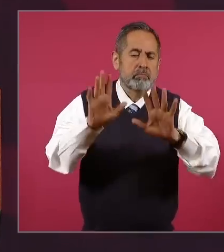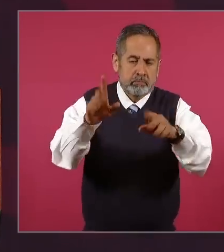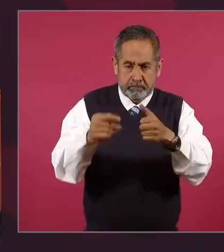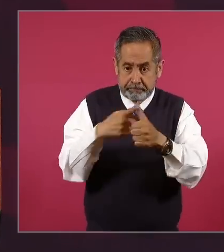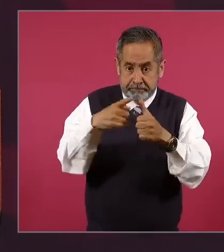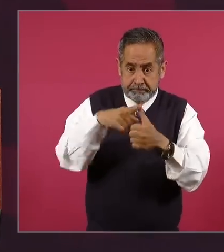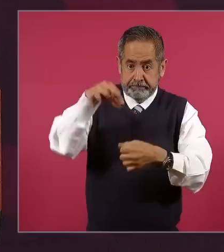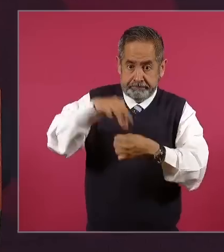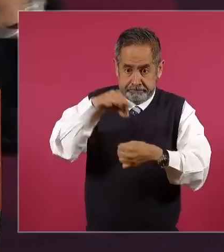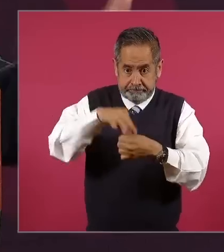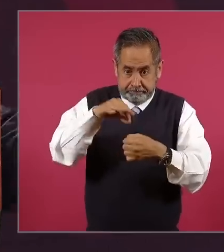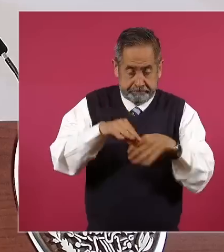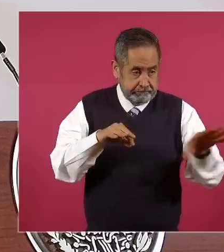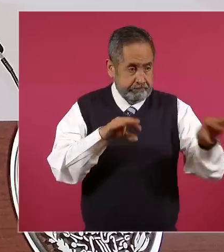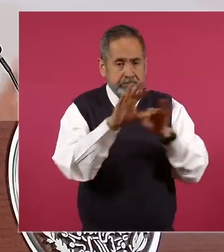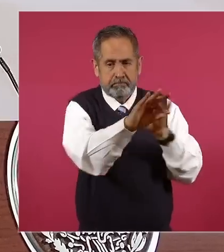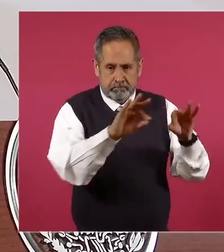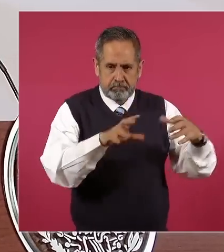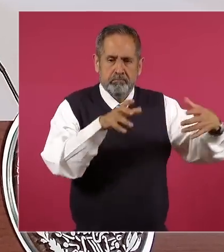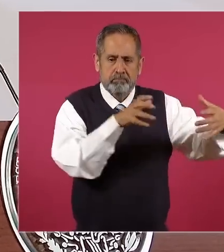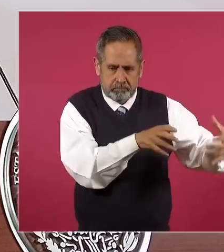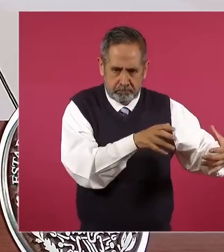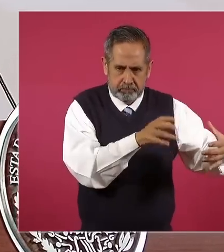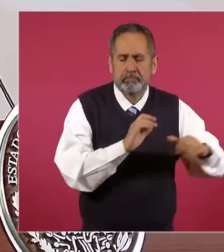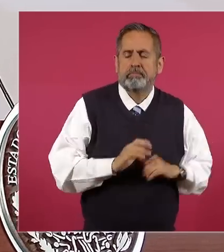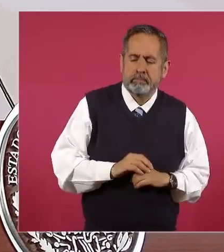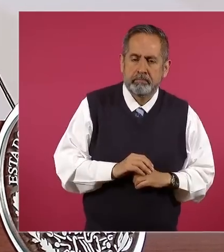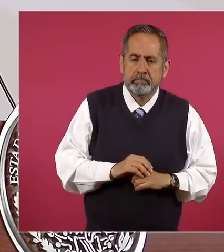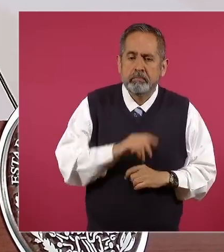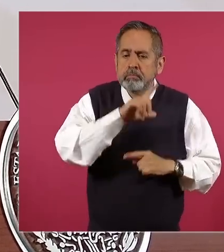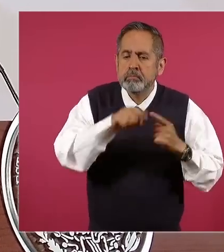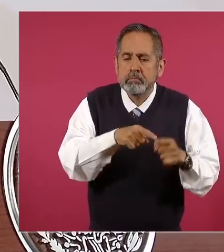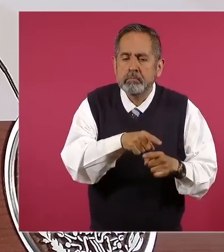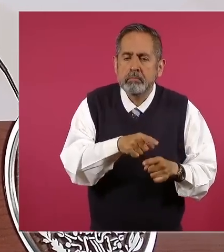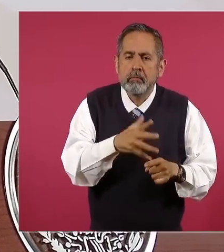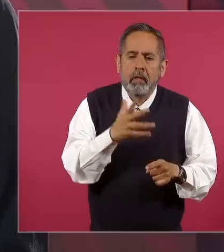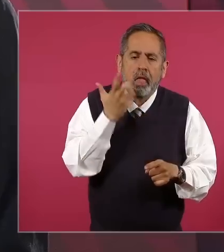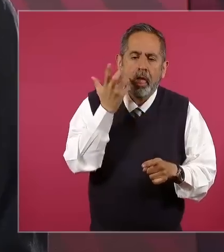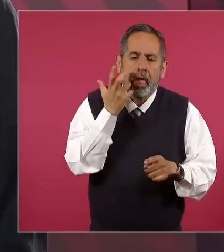elegir, pero a lo mejor se les va a olvidar